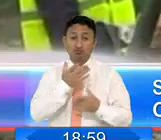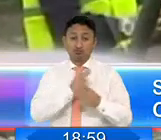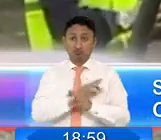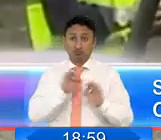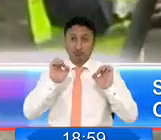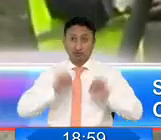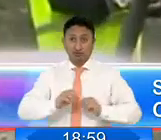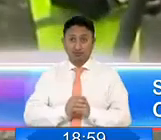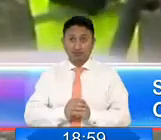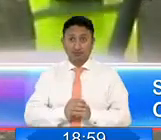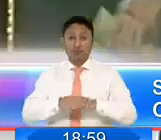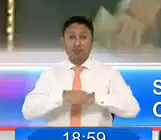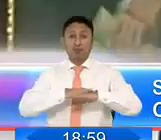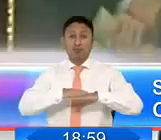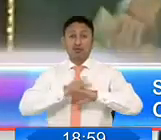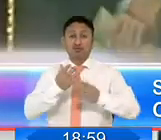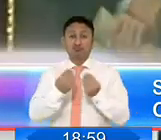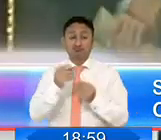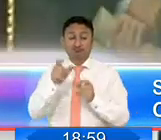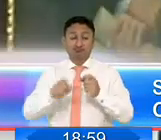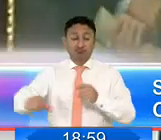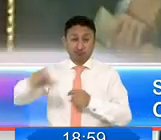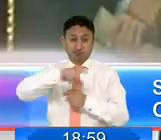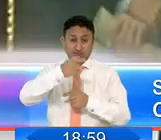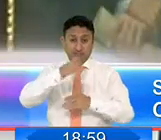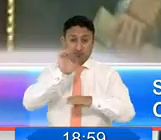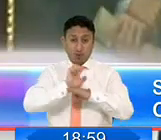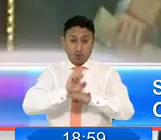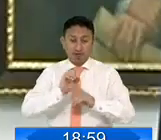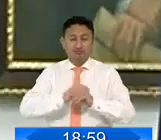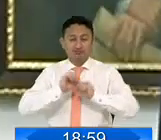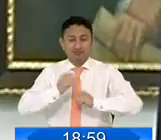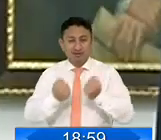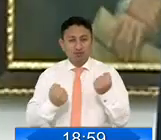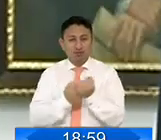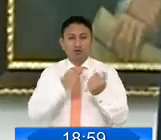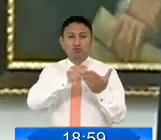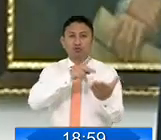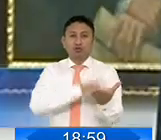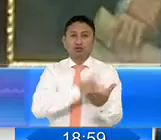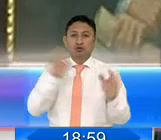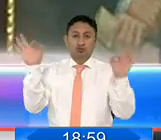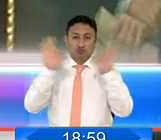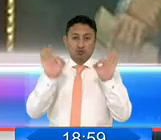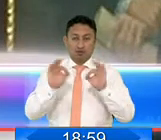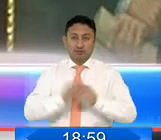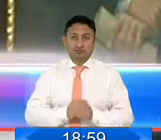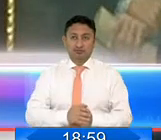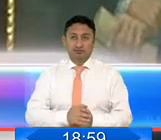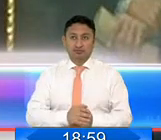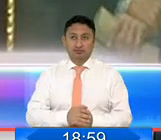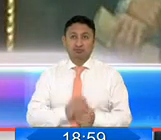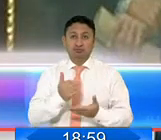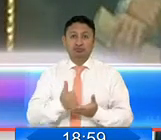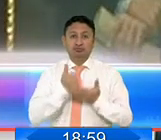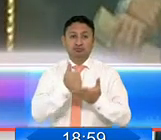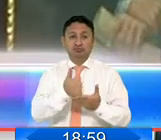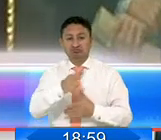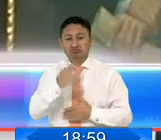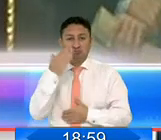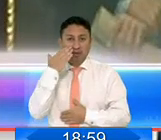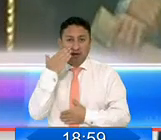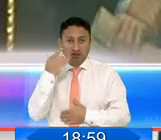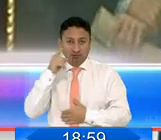de decenas de ciudades del país e impulsar proyectos de energías renovables hasta ayudar a alguna madre a la que le retiraron